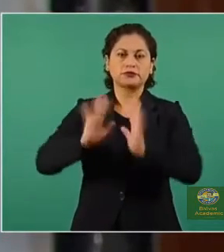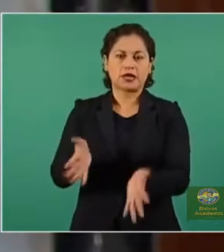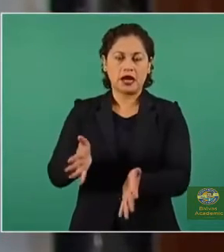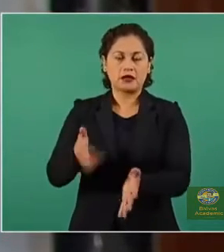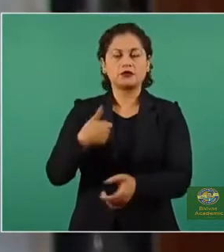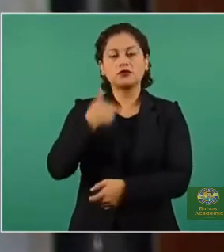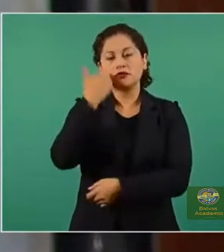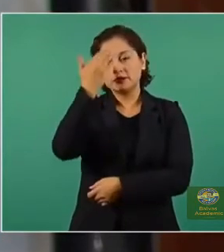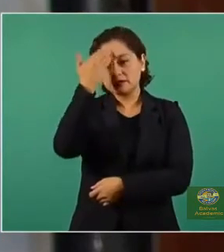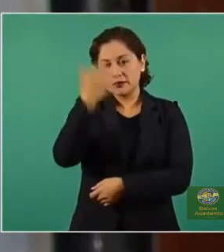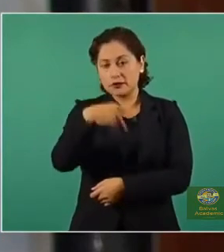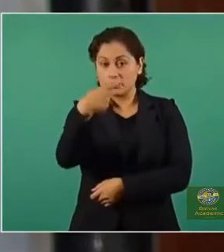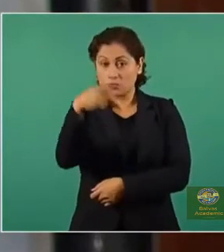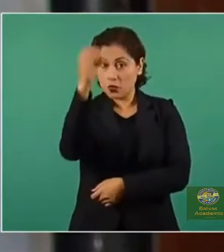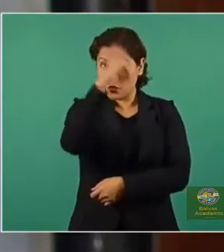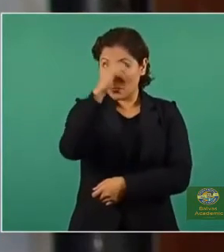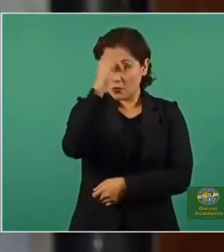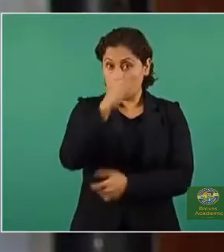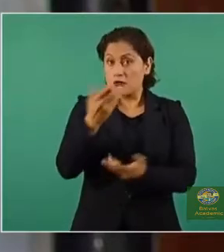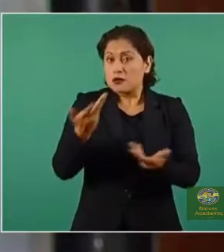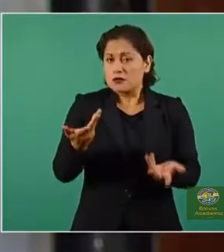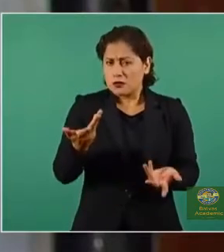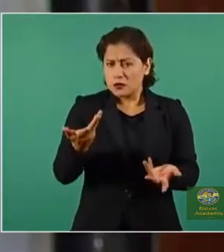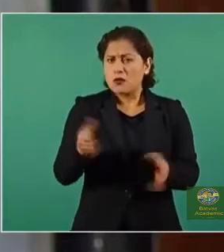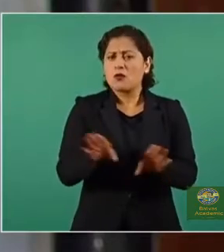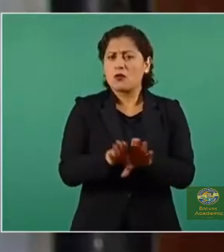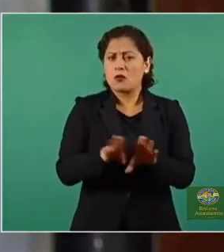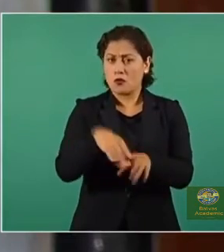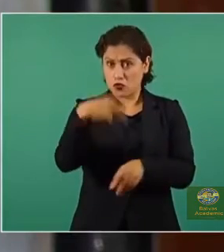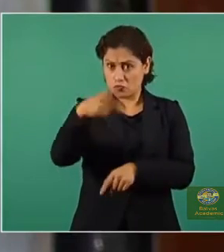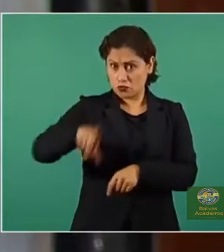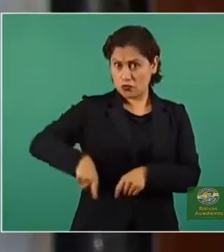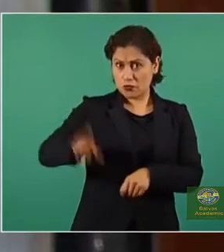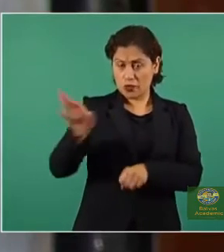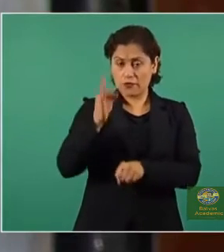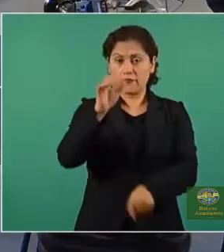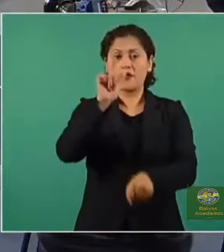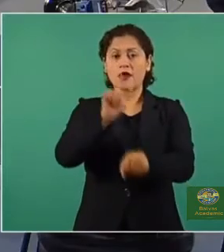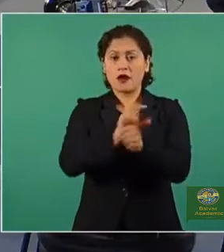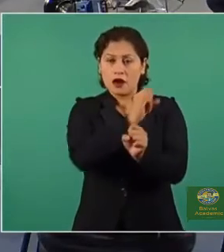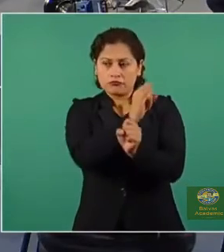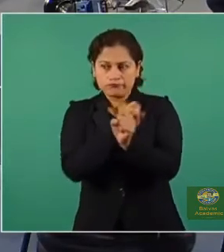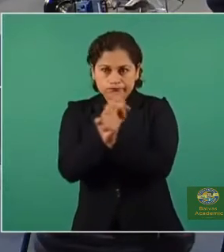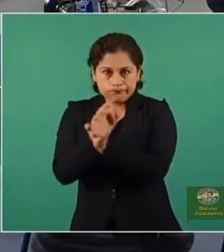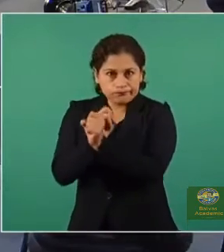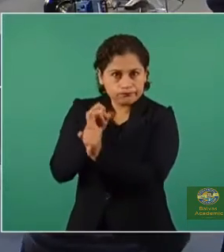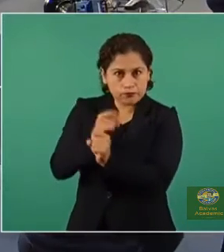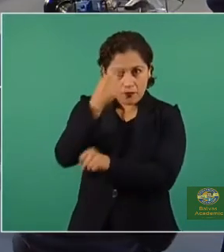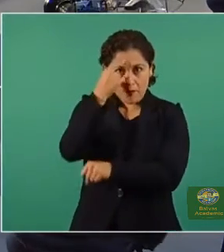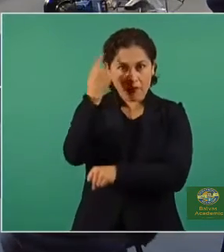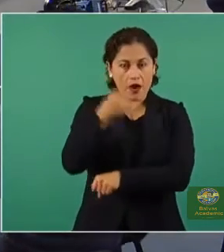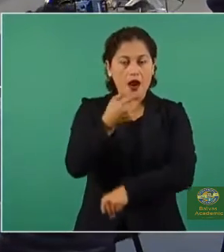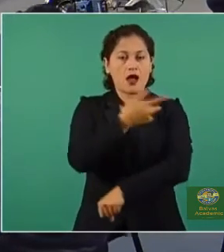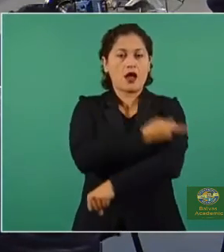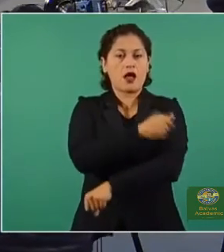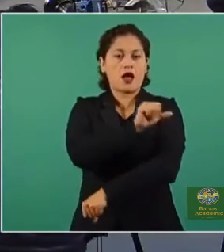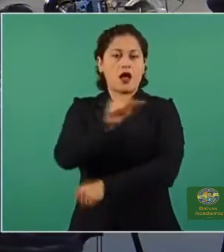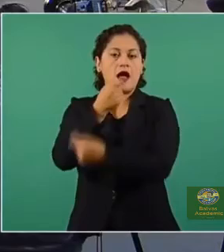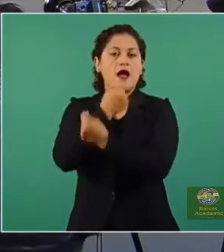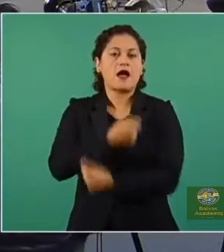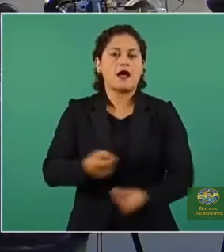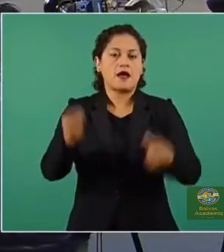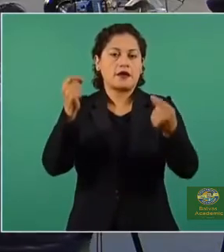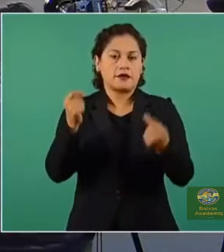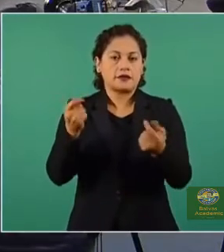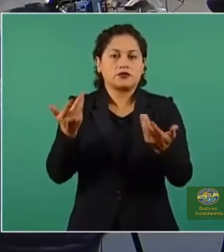tienen algún estudio que estén realizando por parte del gobierno federal de esta posibilidad, no nada más esperando que el